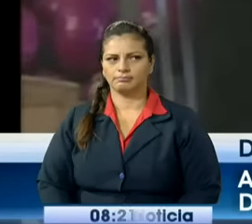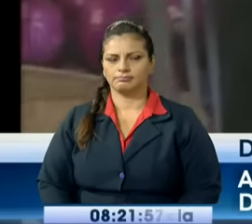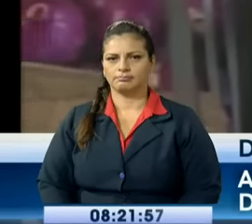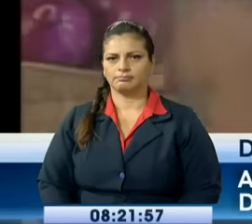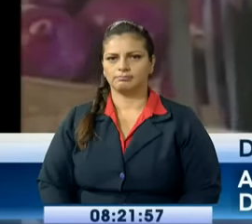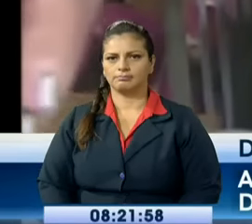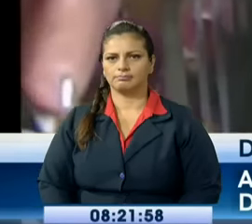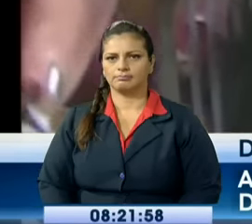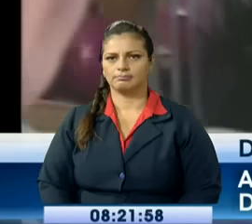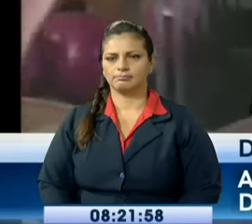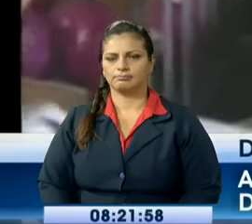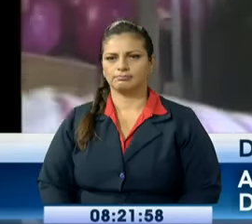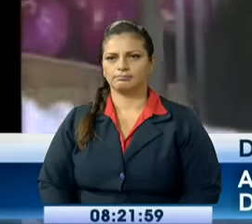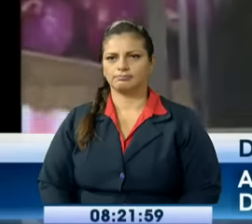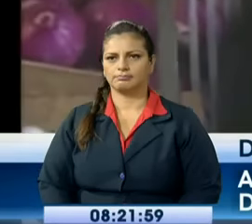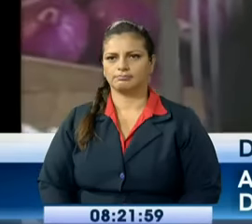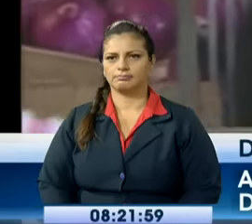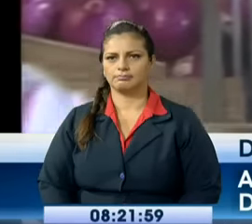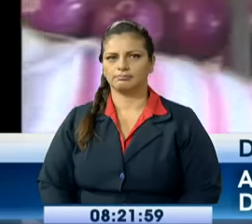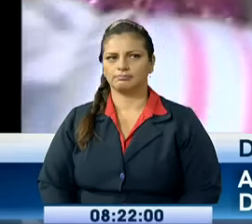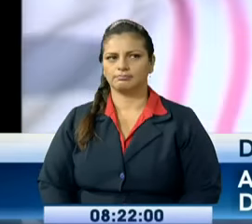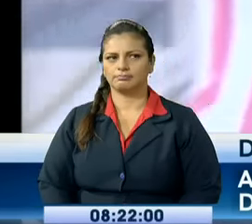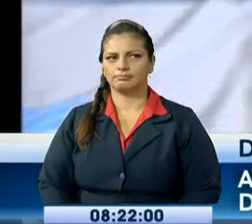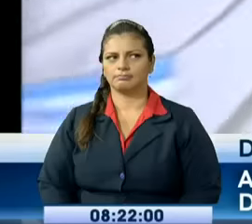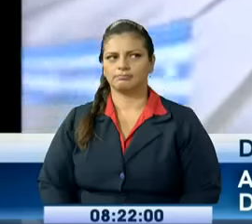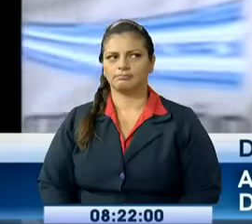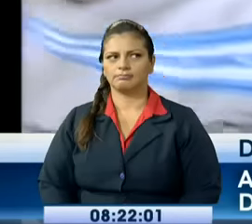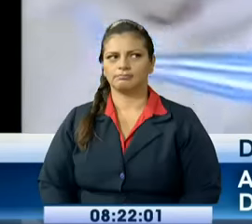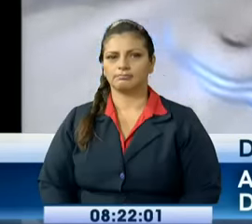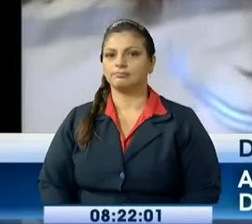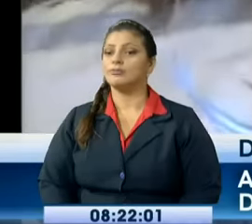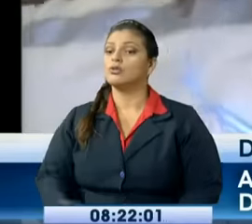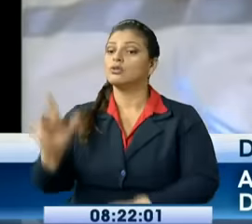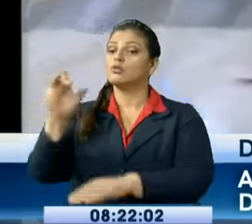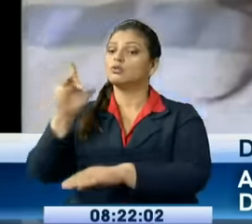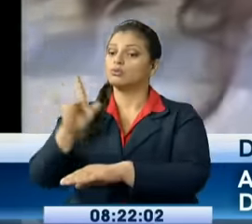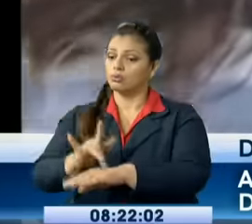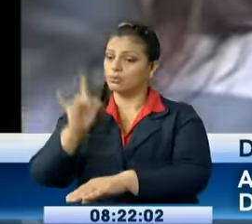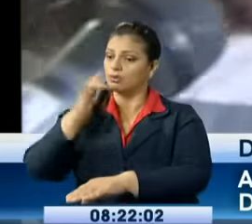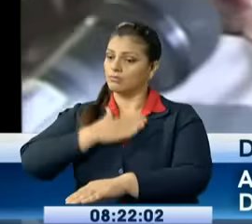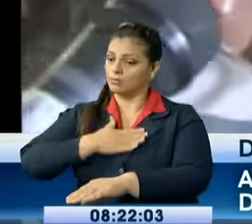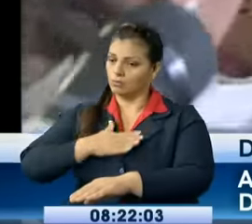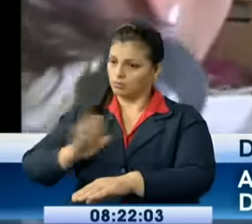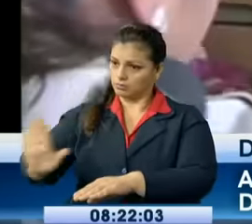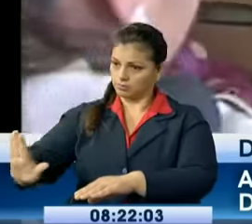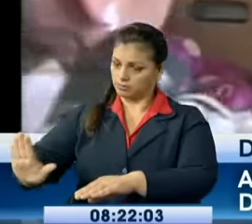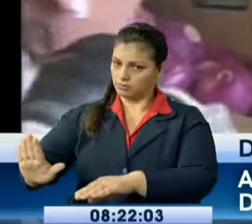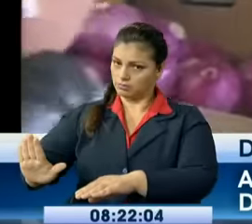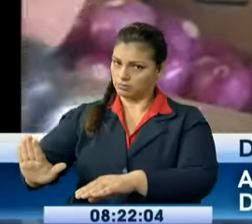Veamos cómo está el peso correcto. No me mueva, no me mueva.